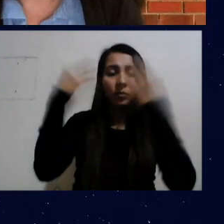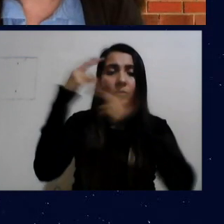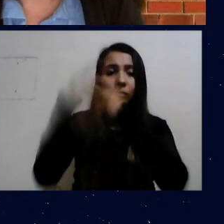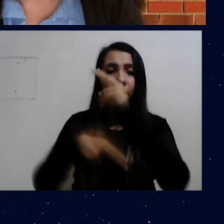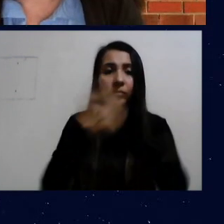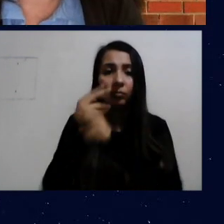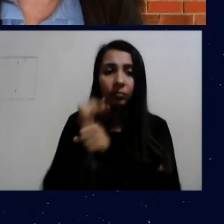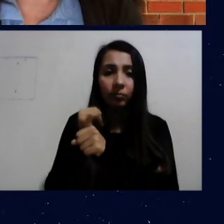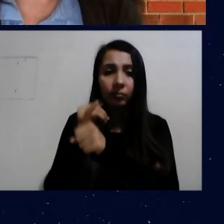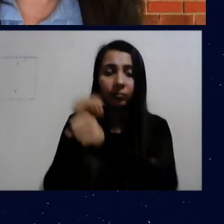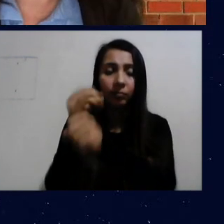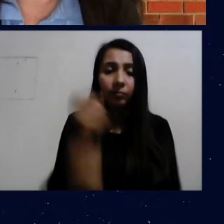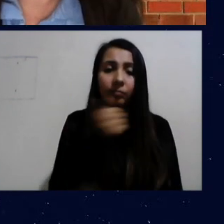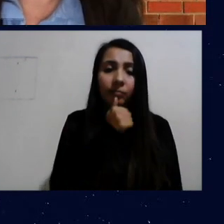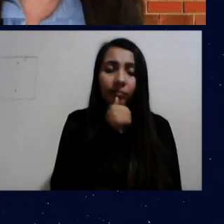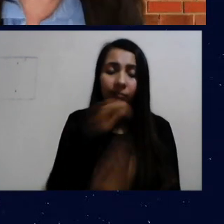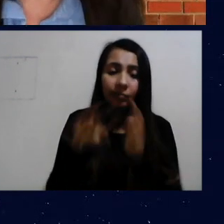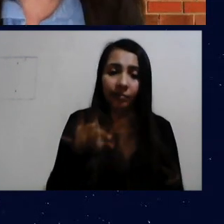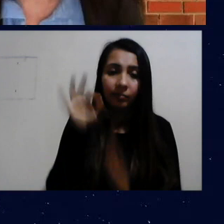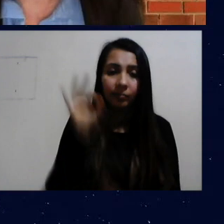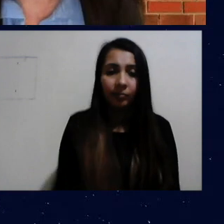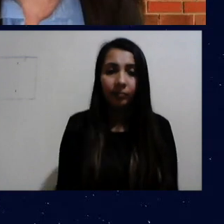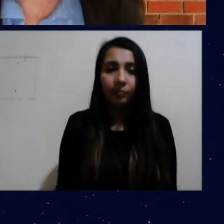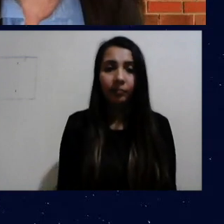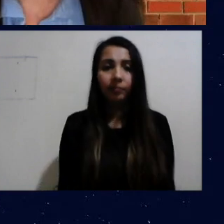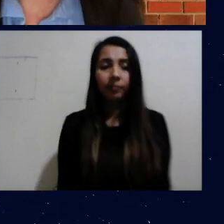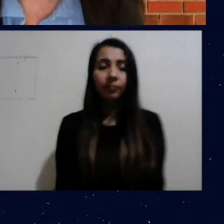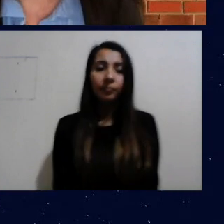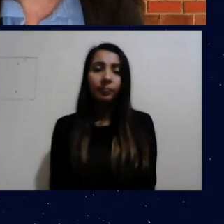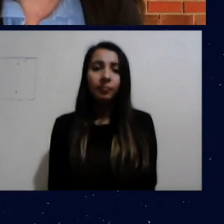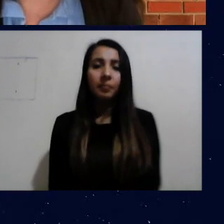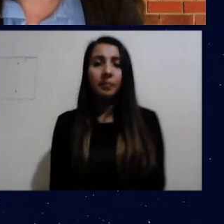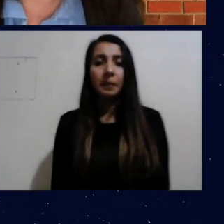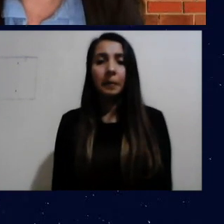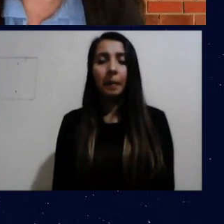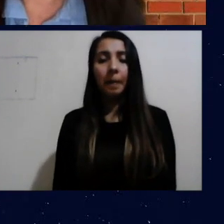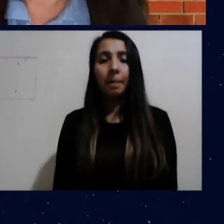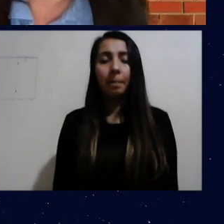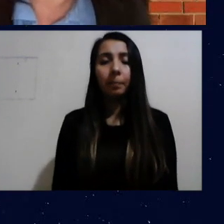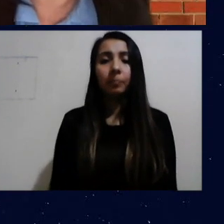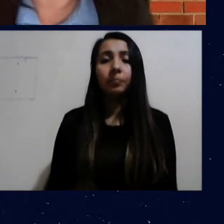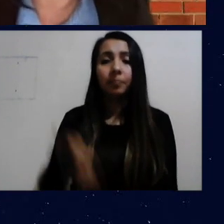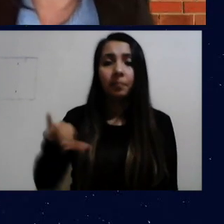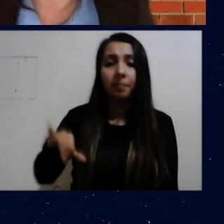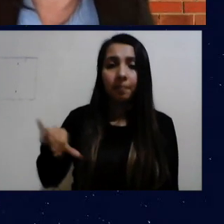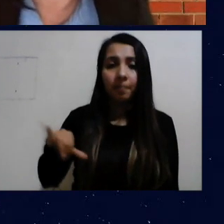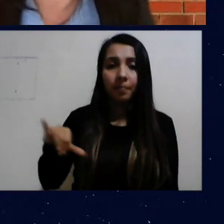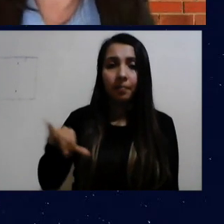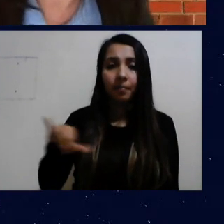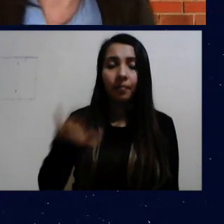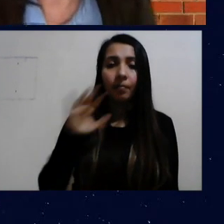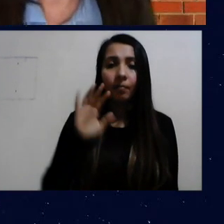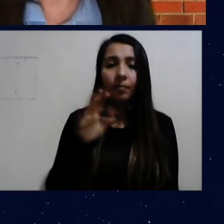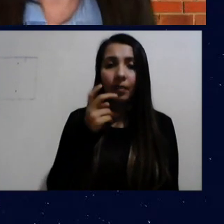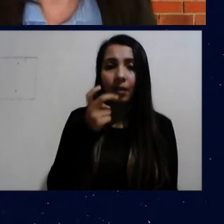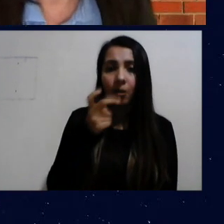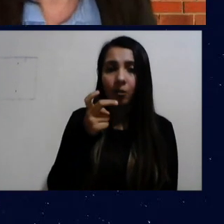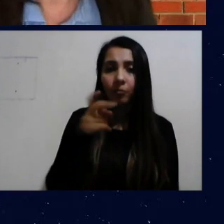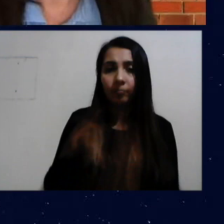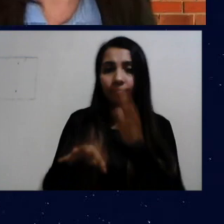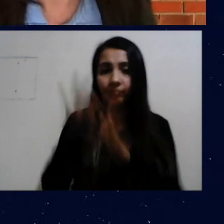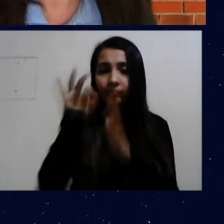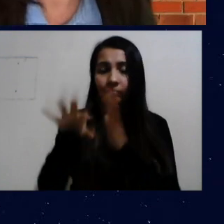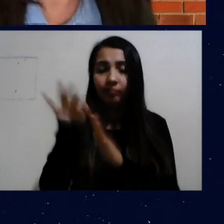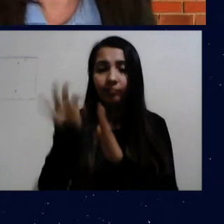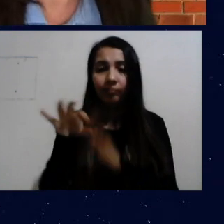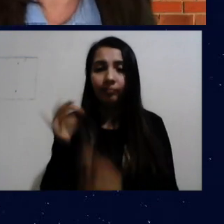No, pues muy interesante. Para mí esto de la detección de aminoácidos es muy interesante, ¿no?